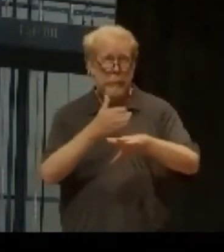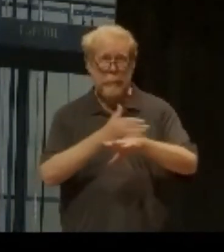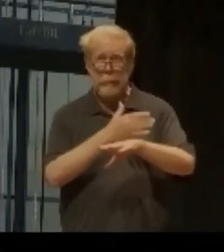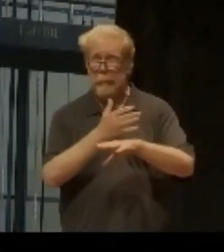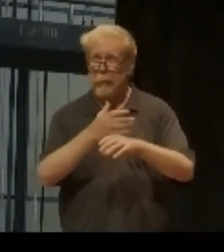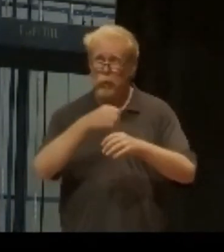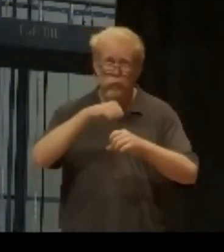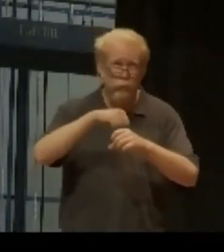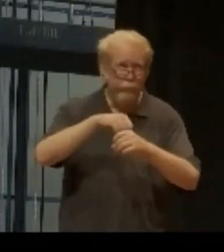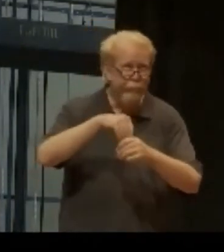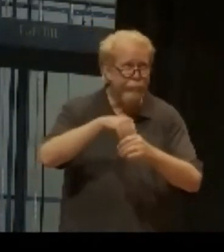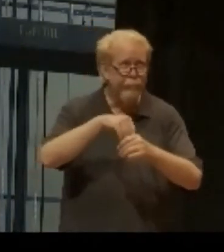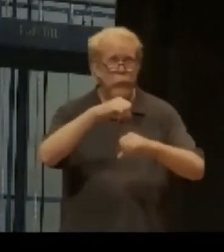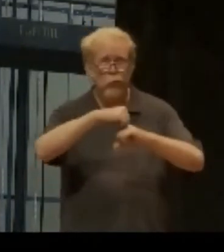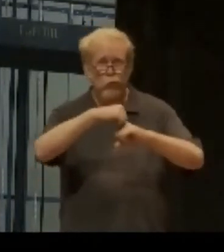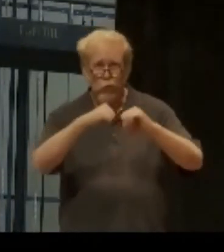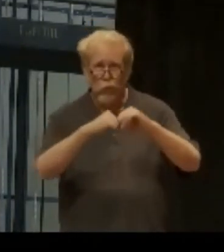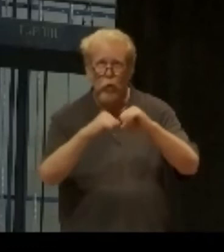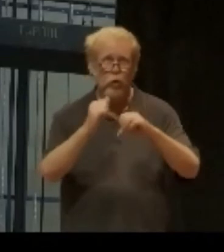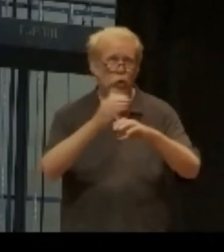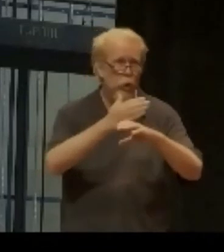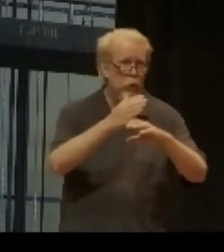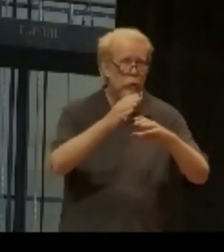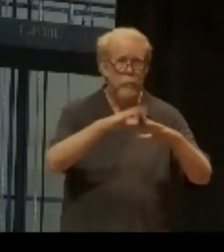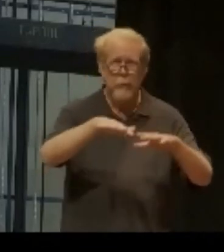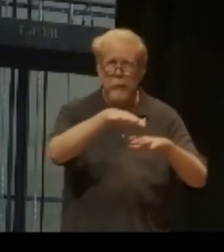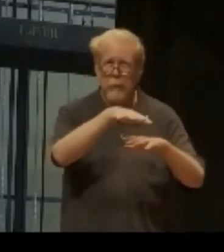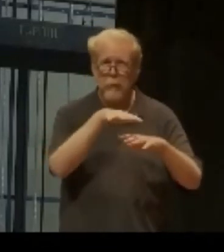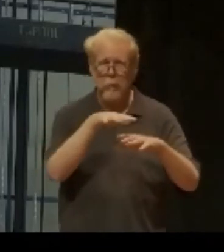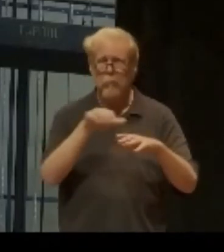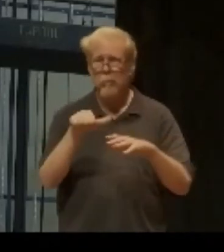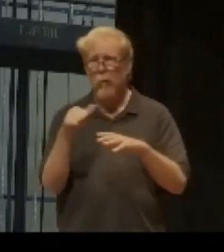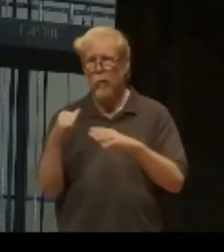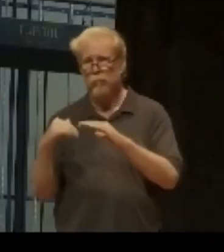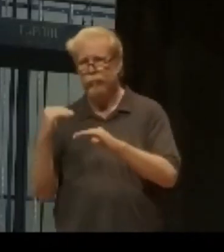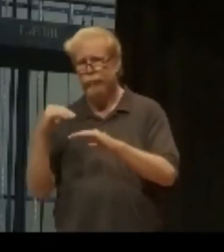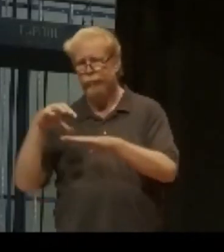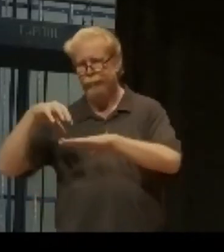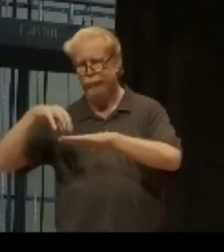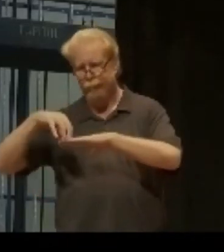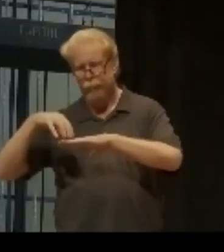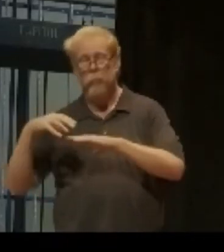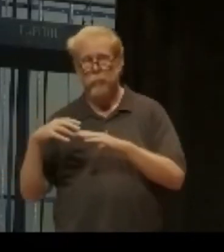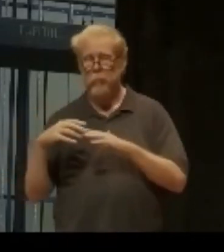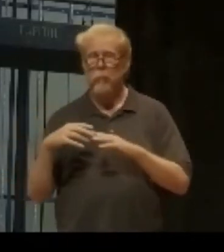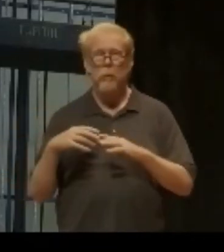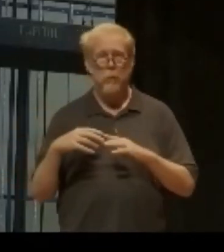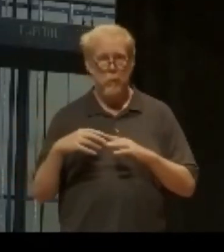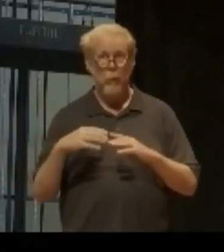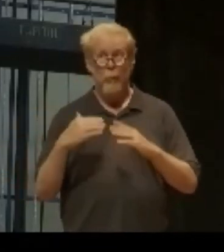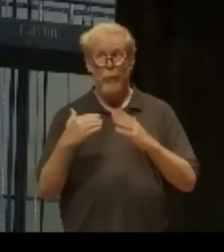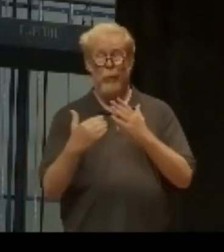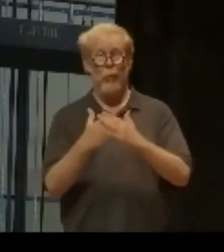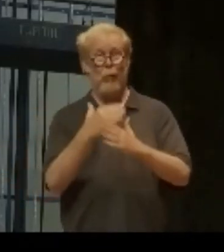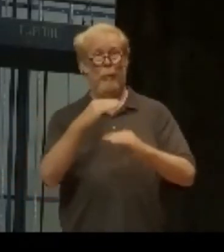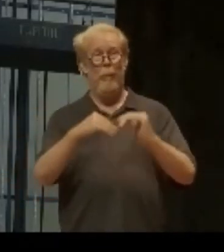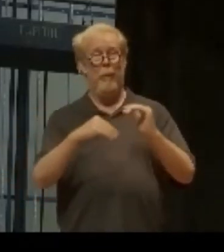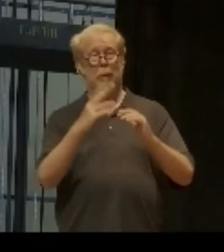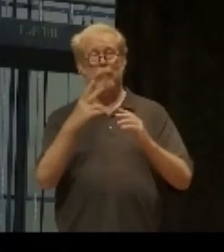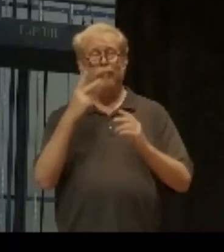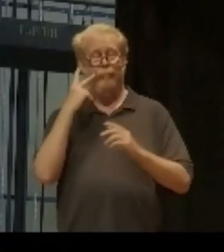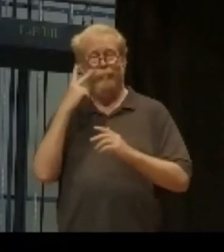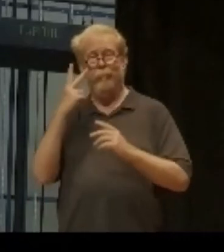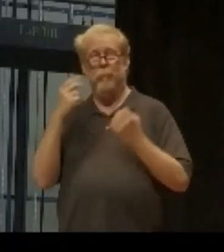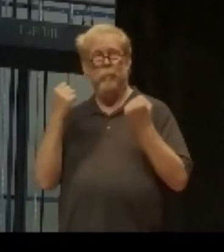del bono del 2016-2020, tenemos todas estas renovaciones y actualizaciones en las instalaciones. No se pueden perder